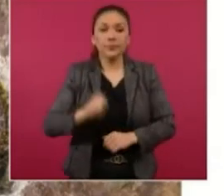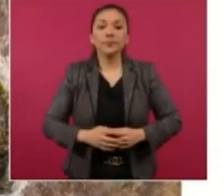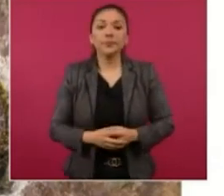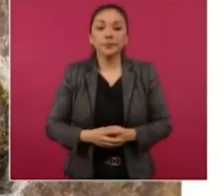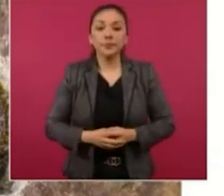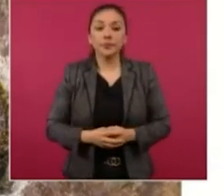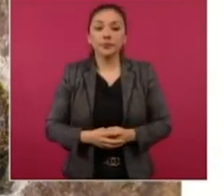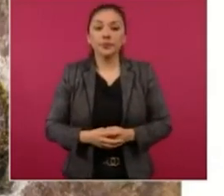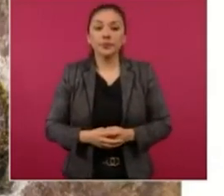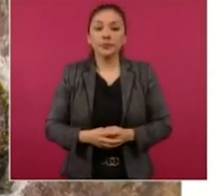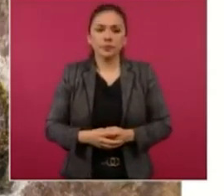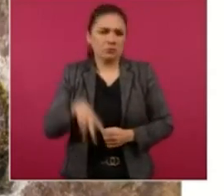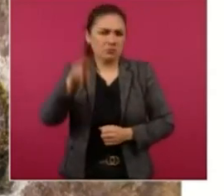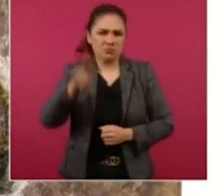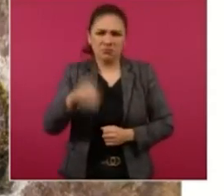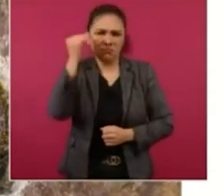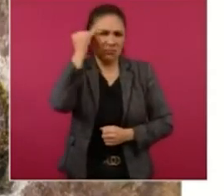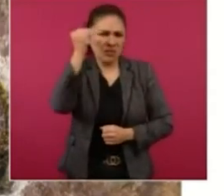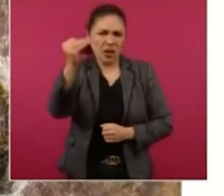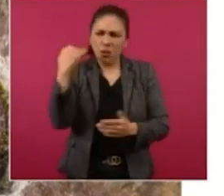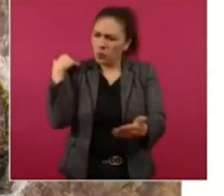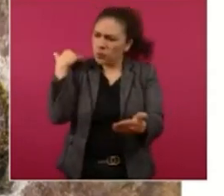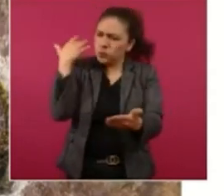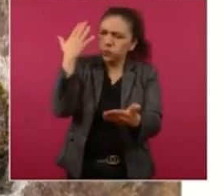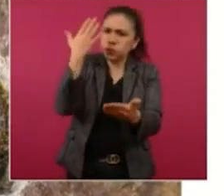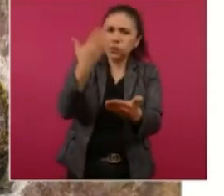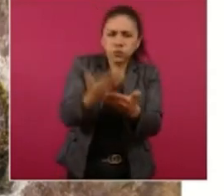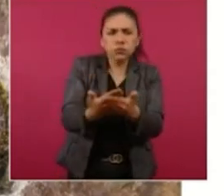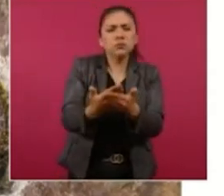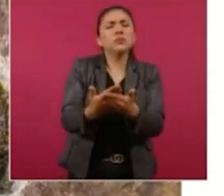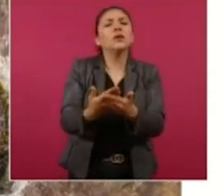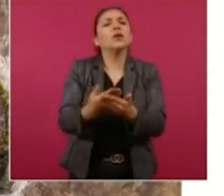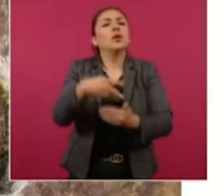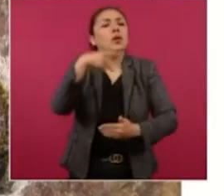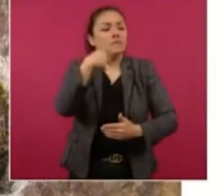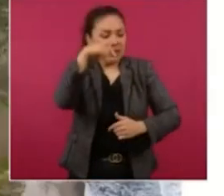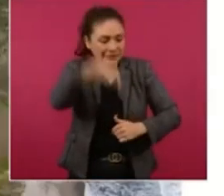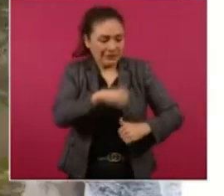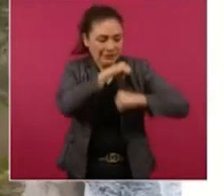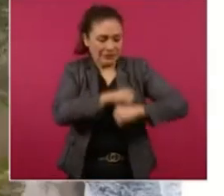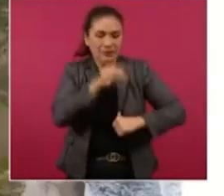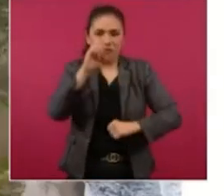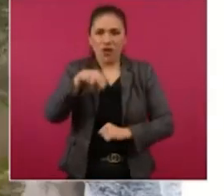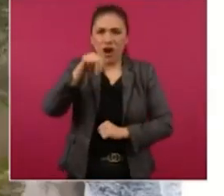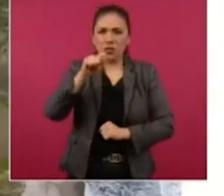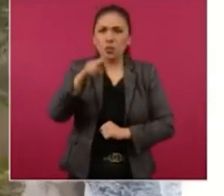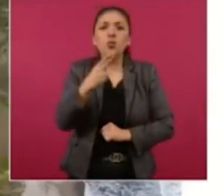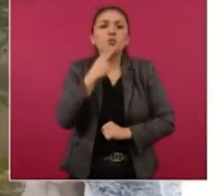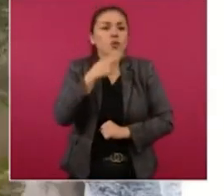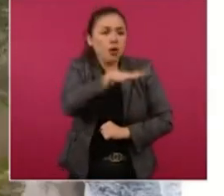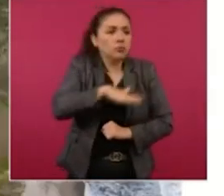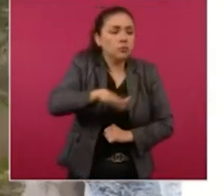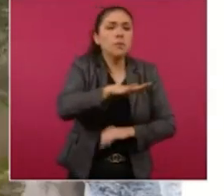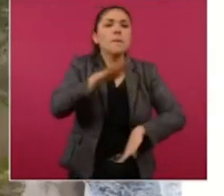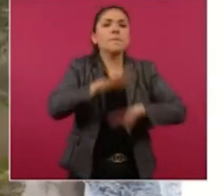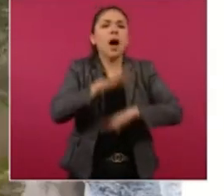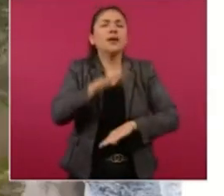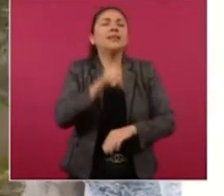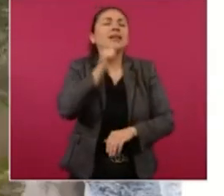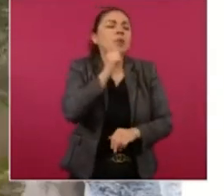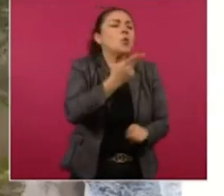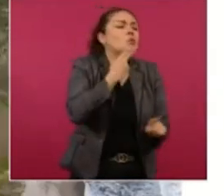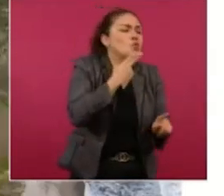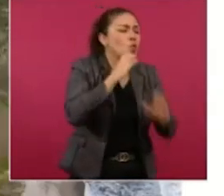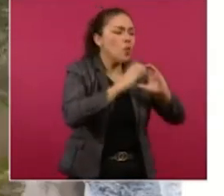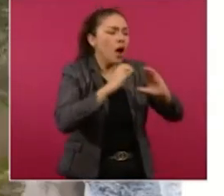ser un terreno que pudiera desarrollarse en un destino turístico, se convierte en área natural protegida, se tiene pues